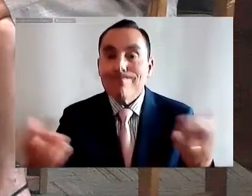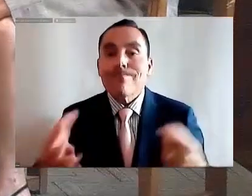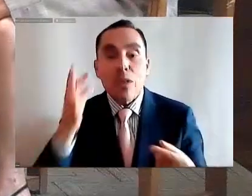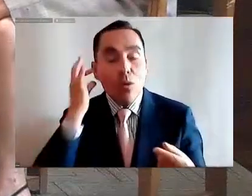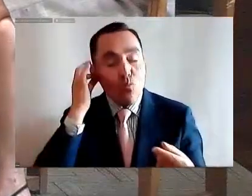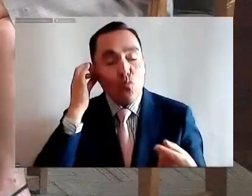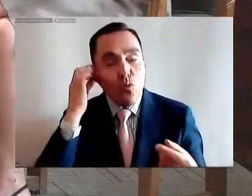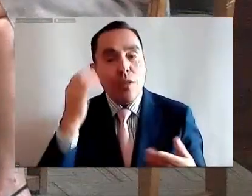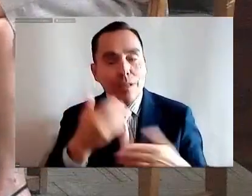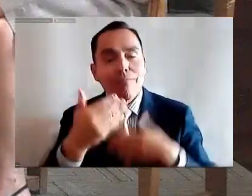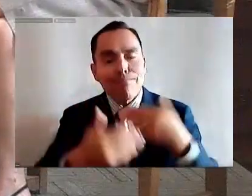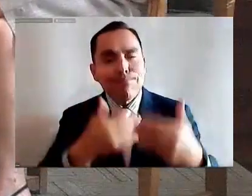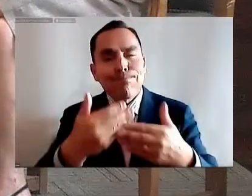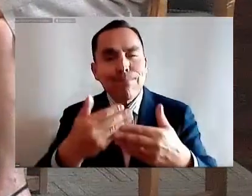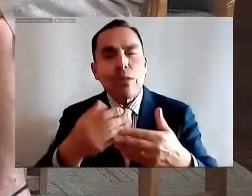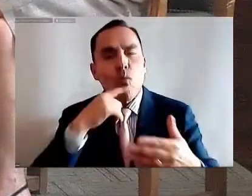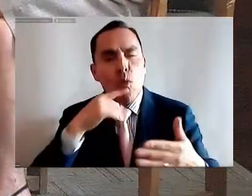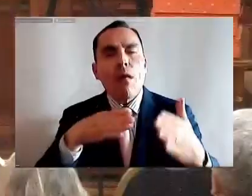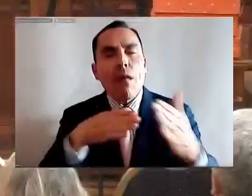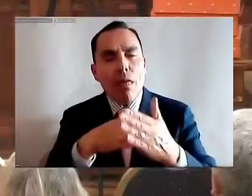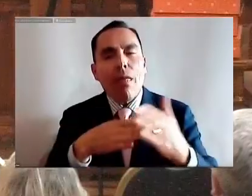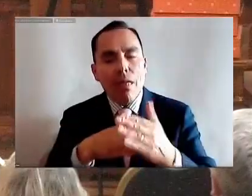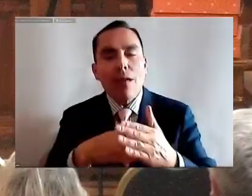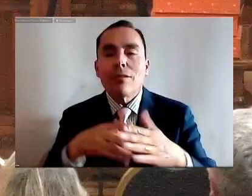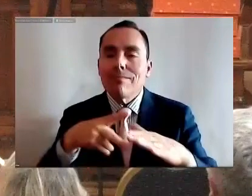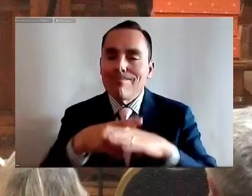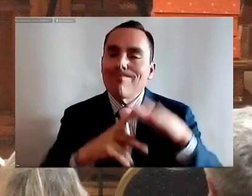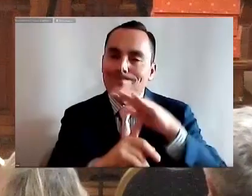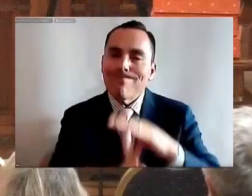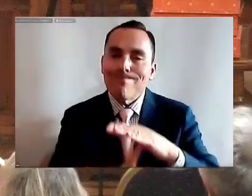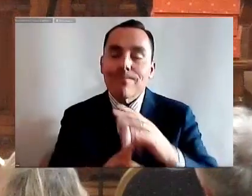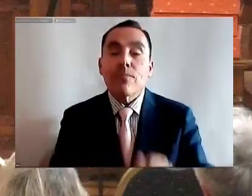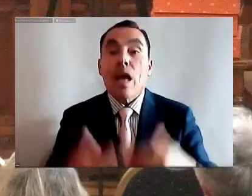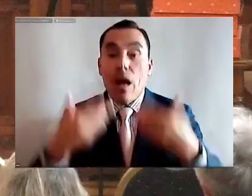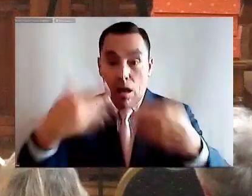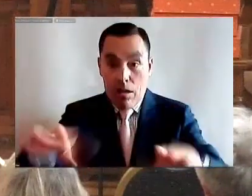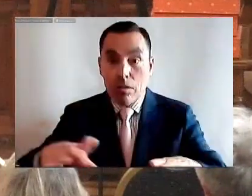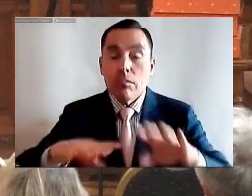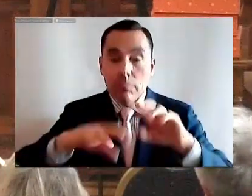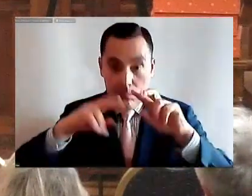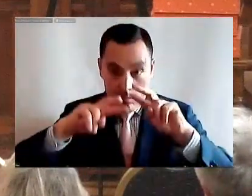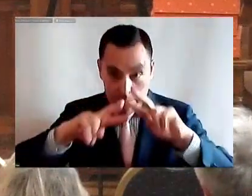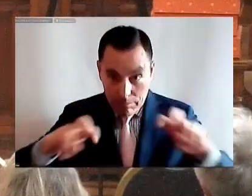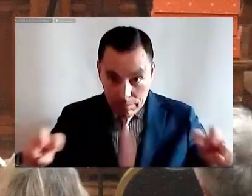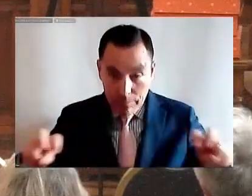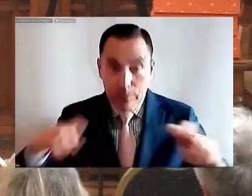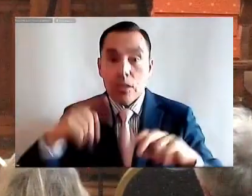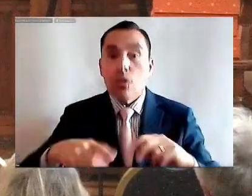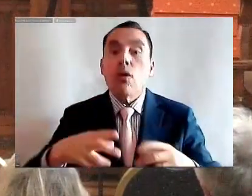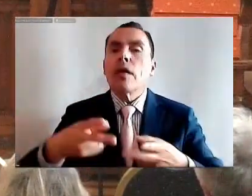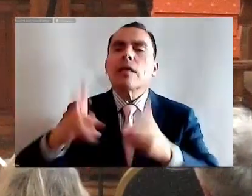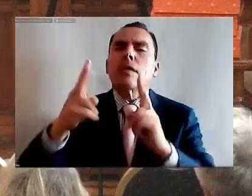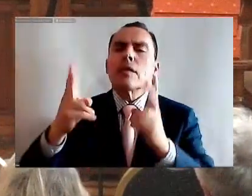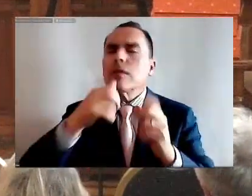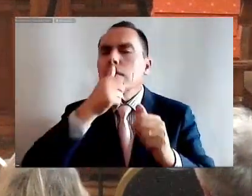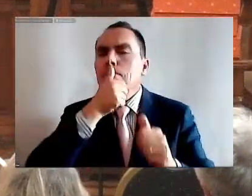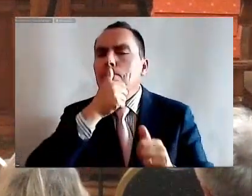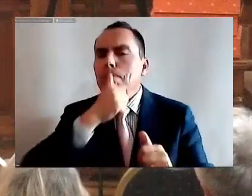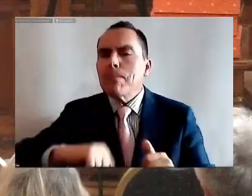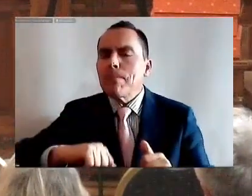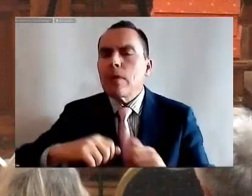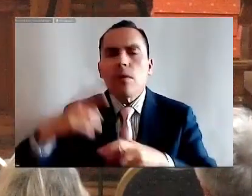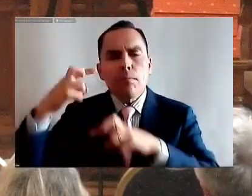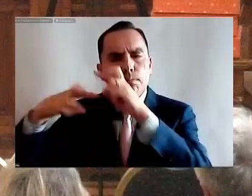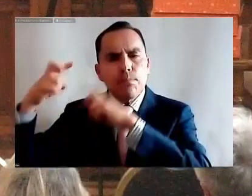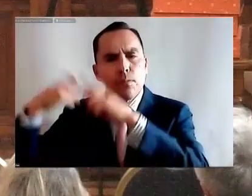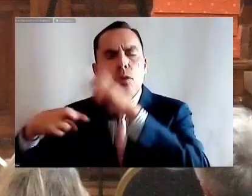produce este efecto que ustedes se refieren. Vamos a entrar en materia ahora, en el ámbito del derecho privado matrimonial. ¿Cuáles serían, a su